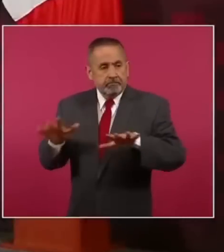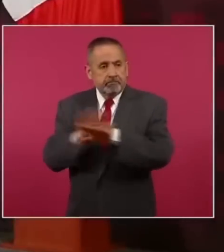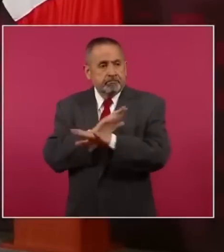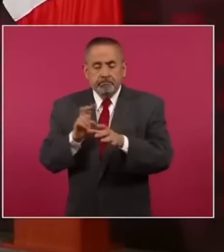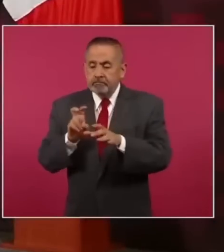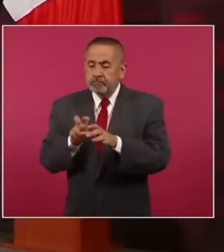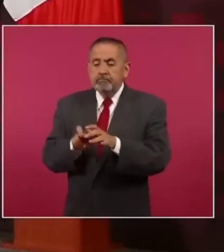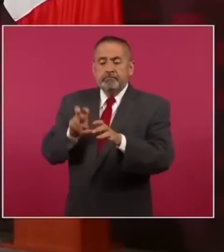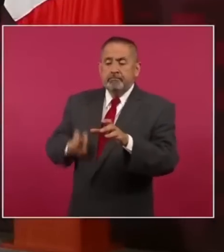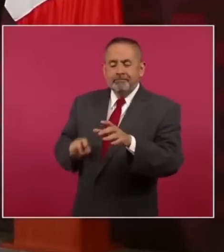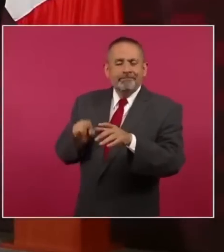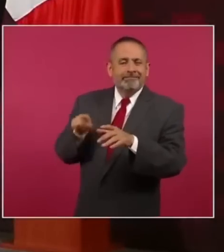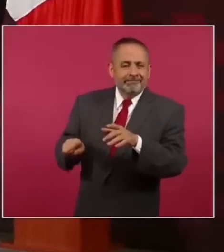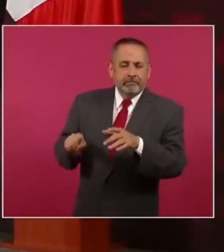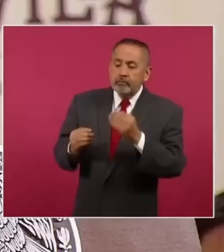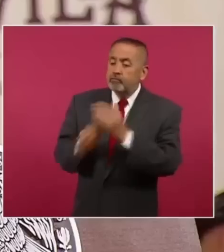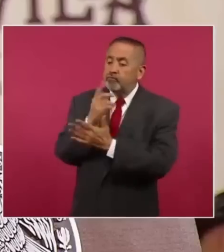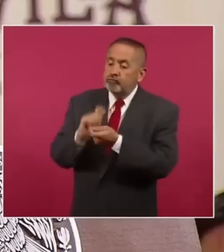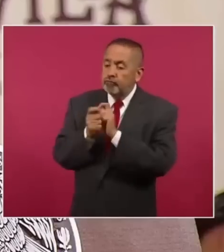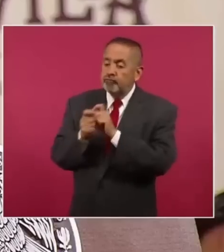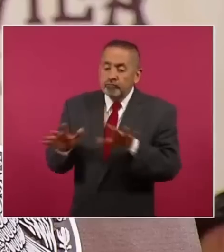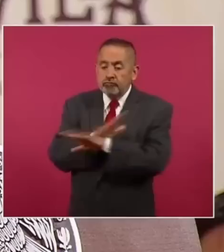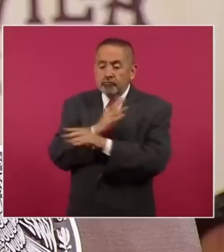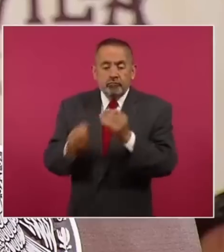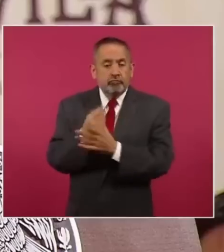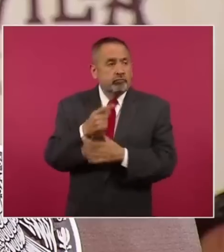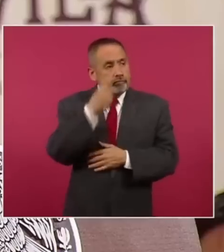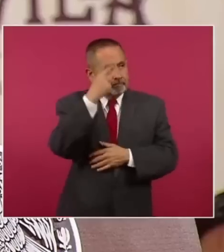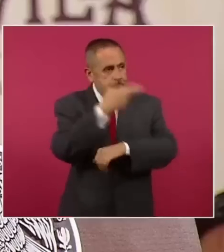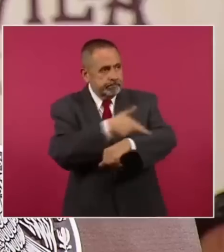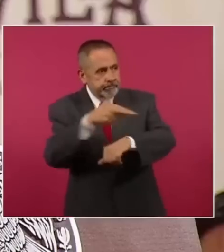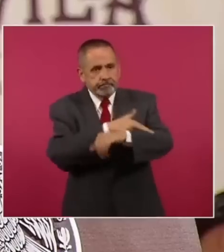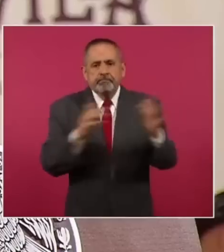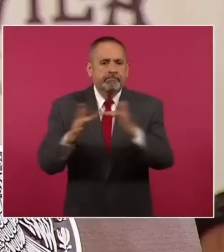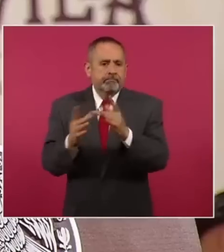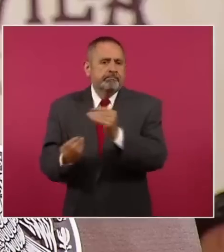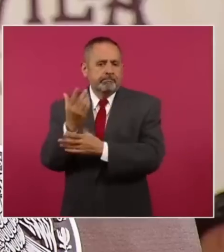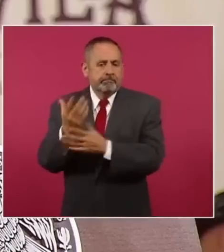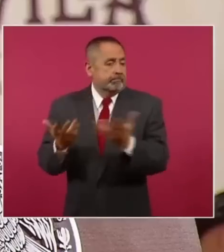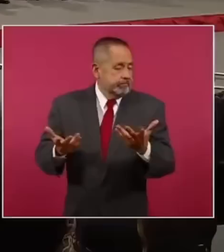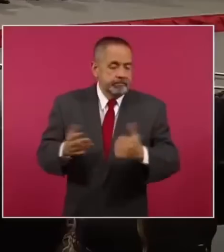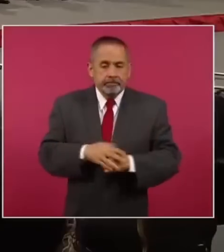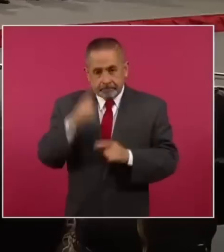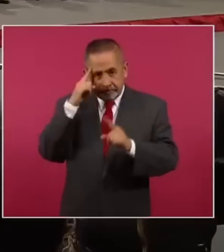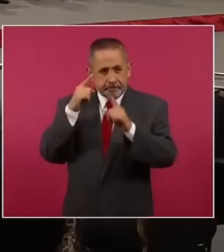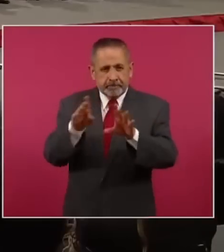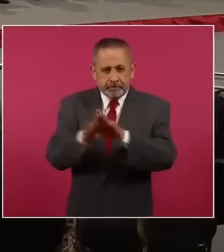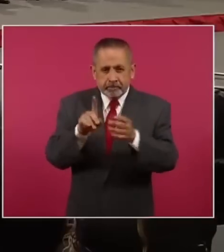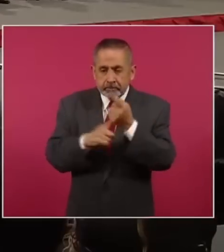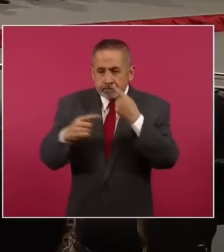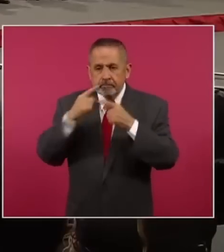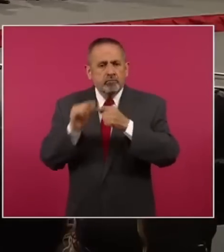mercado, con el fin de que éstas pudieran tomar previsiones. El objetivo fue tener una